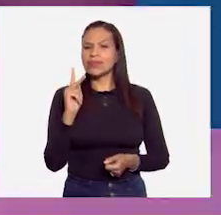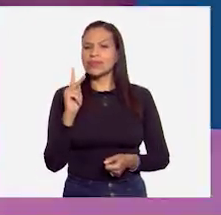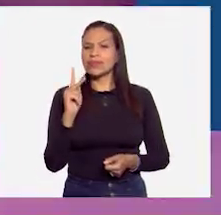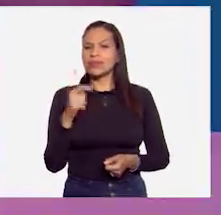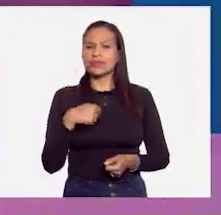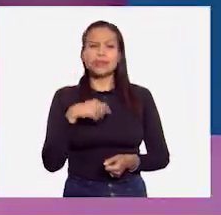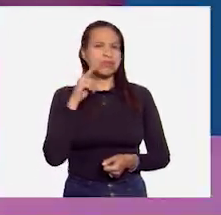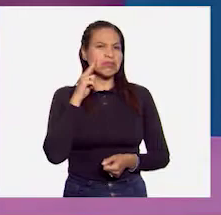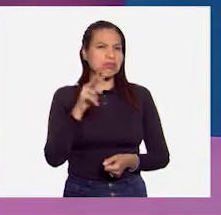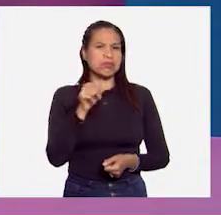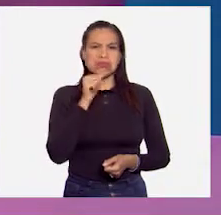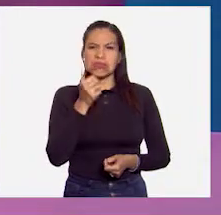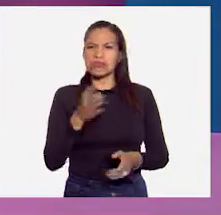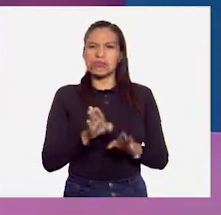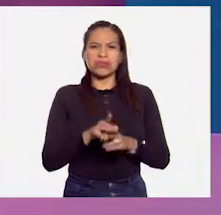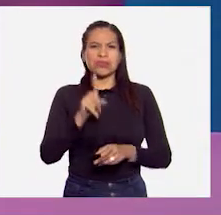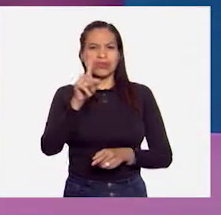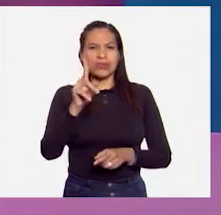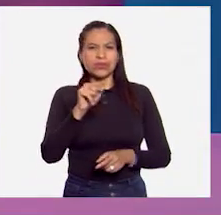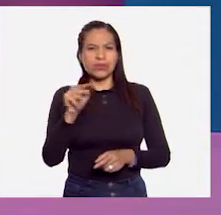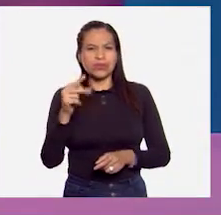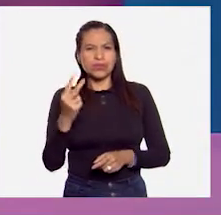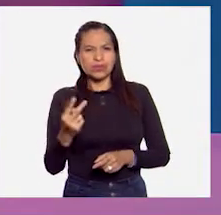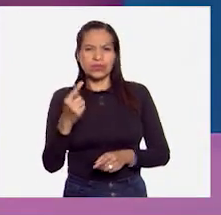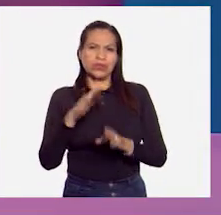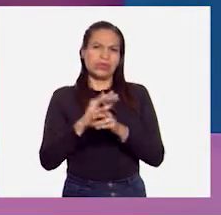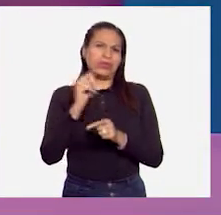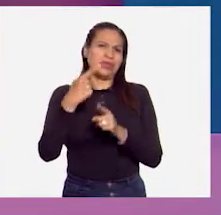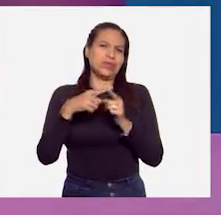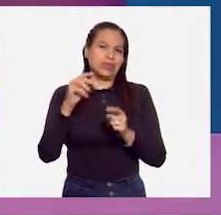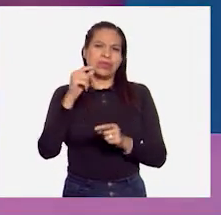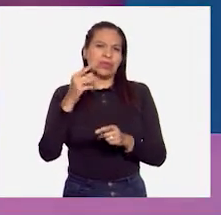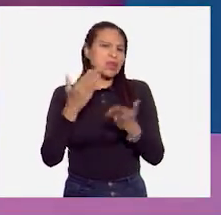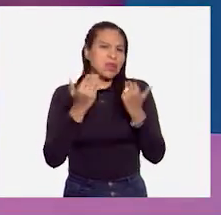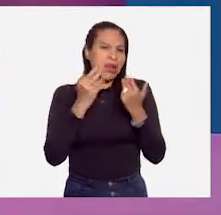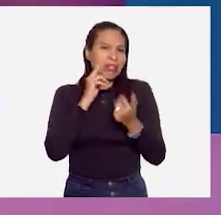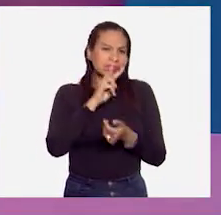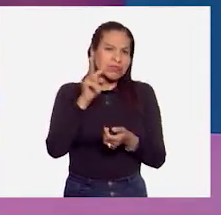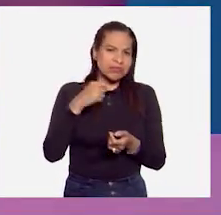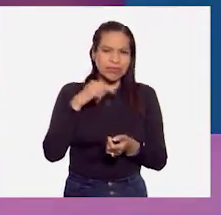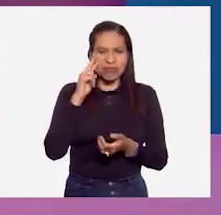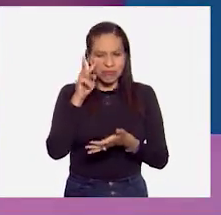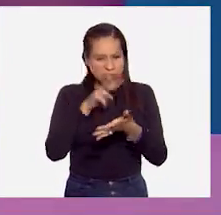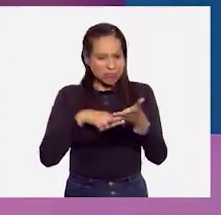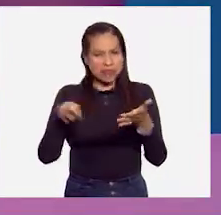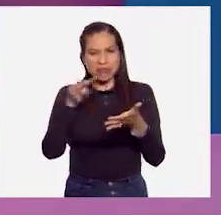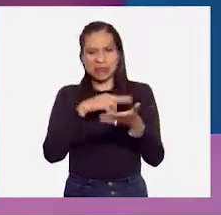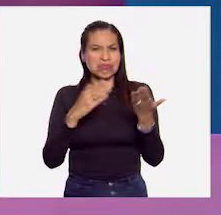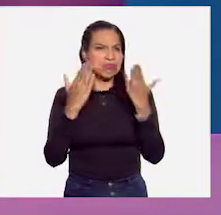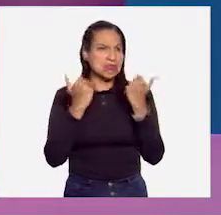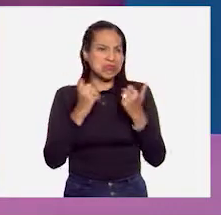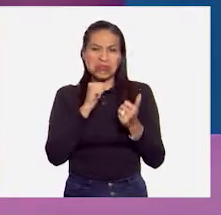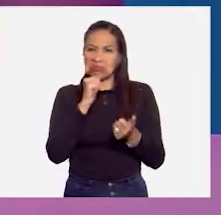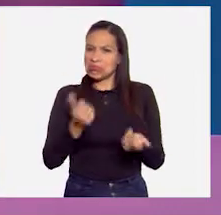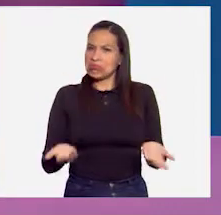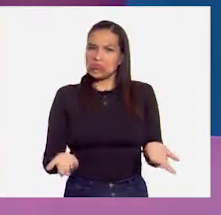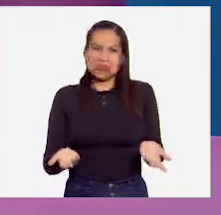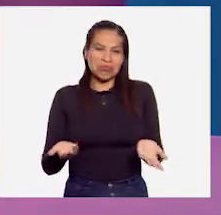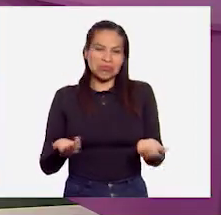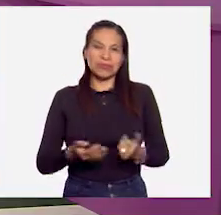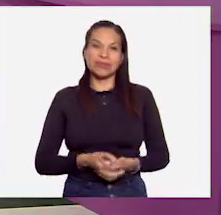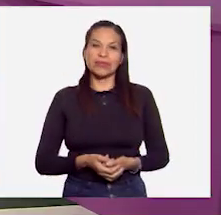yo no veo las fracciones por ningún lado. Ya le eché un vistazo y como que nada de